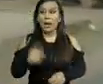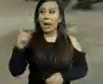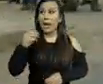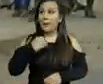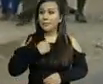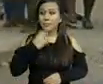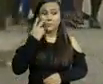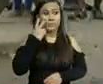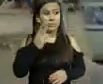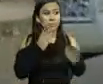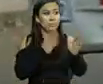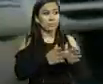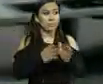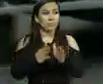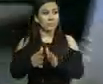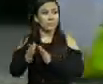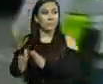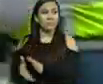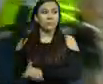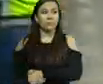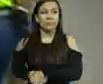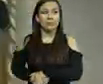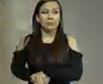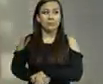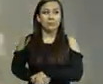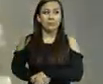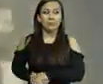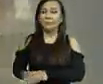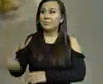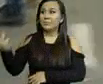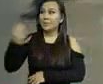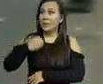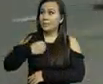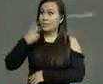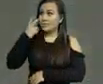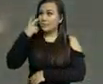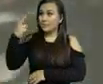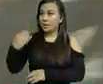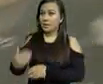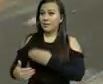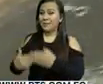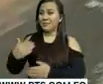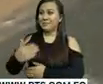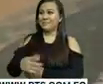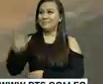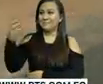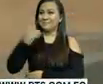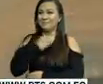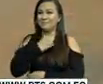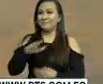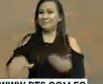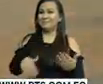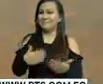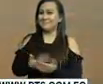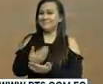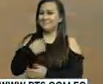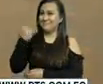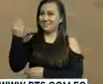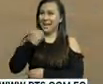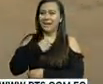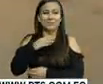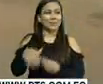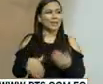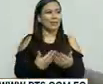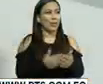da por ejemplo podemos ver que el piso la calzada es muy este piso este